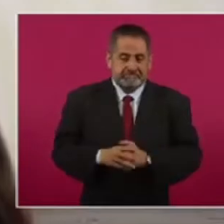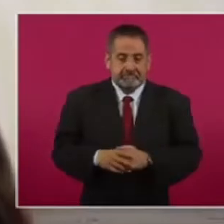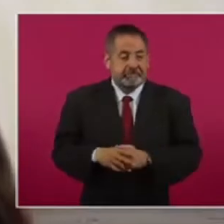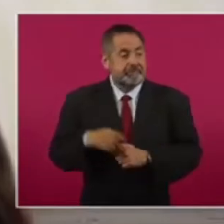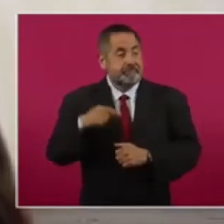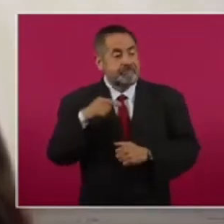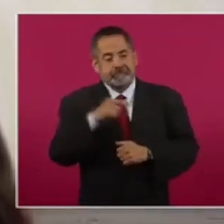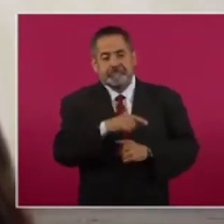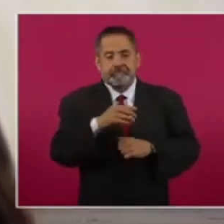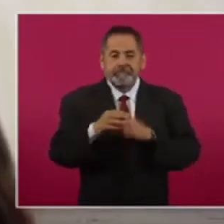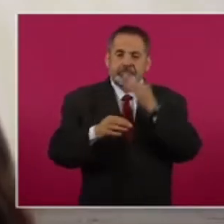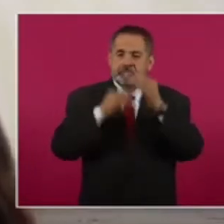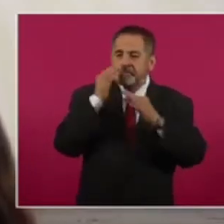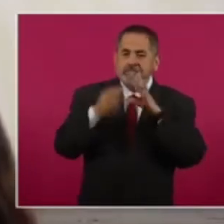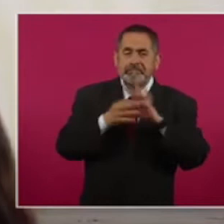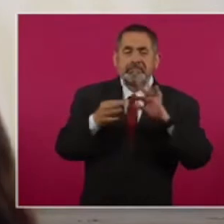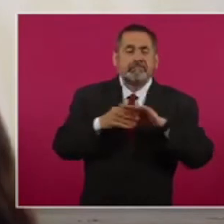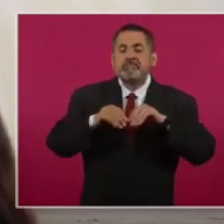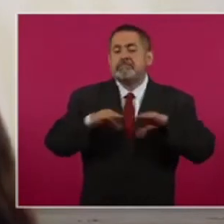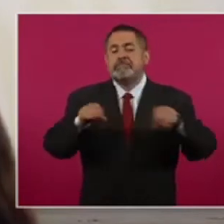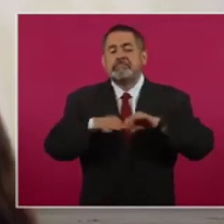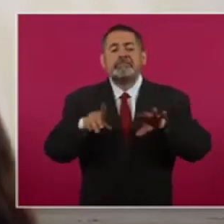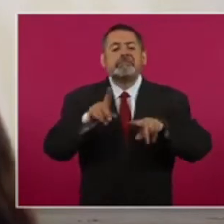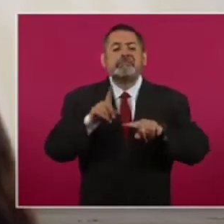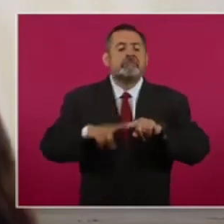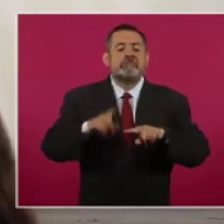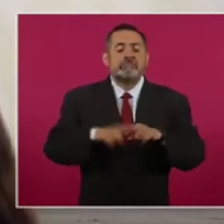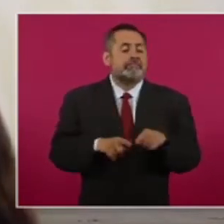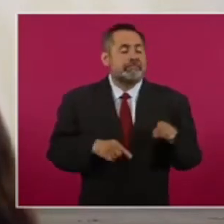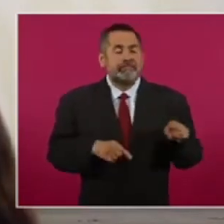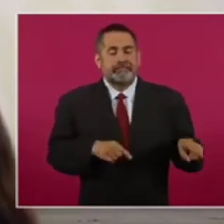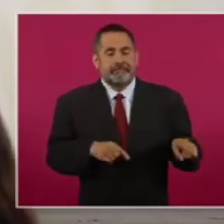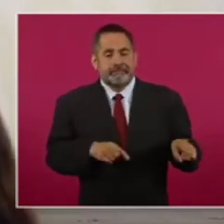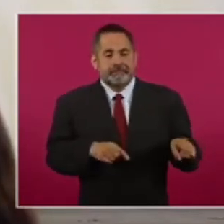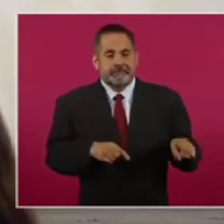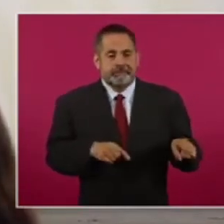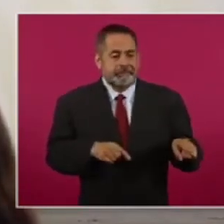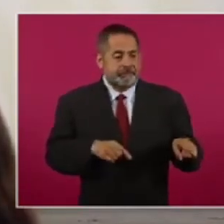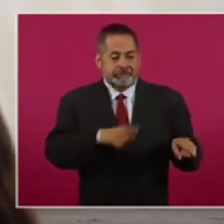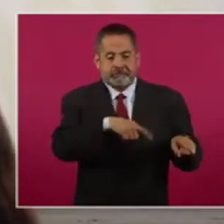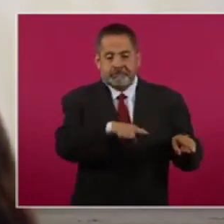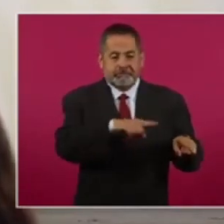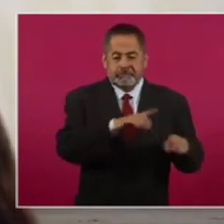promovido por las organizaciones que están en contra